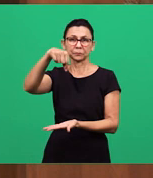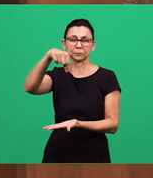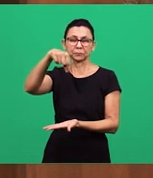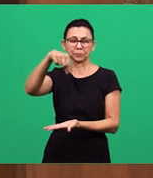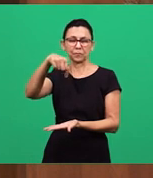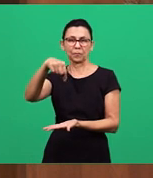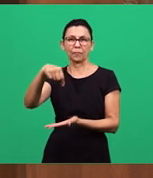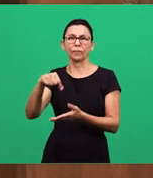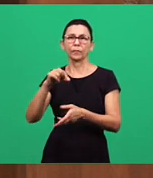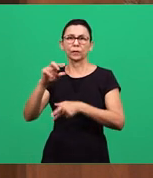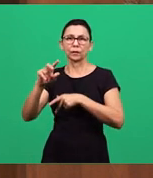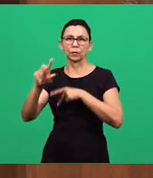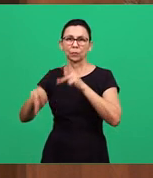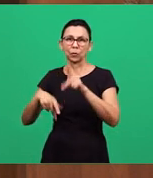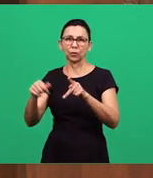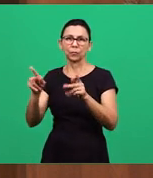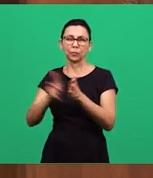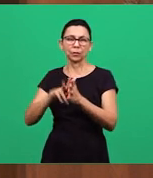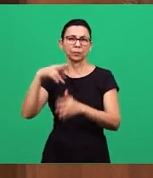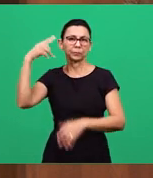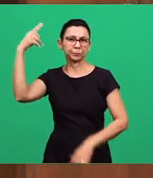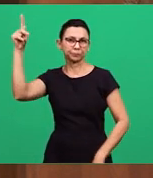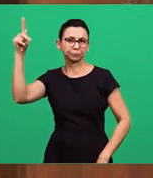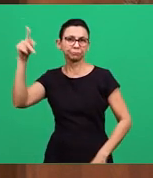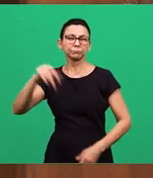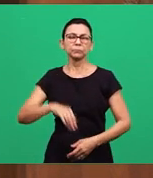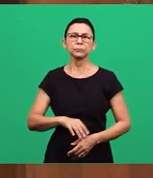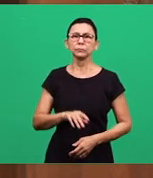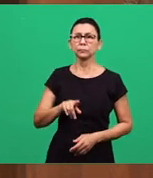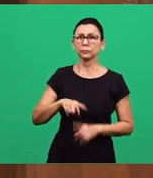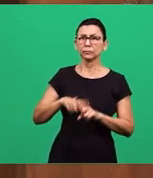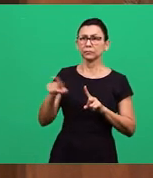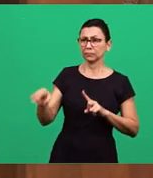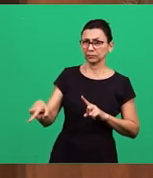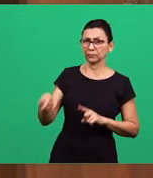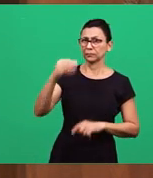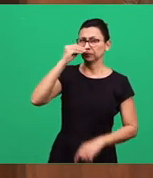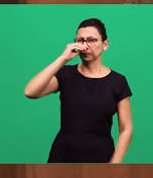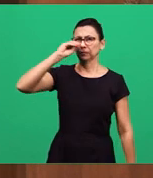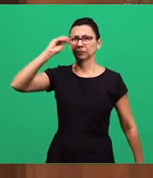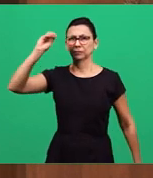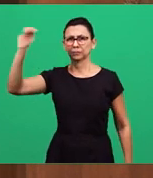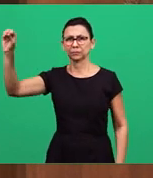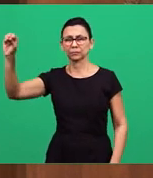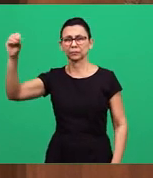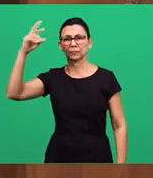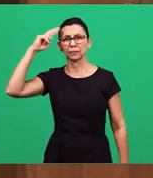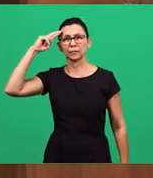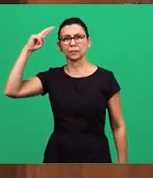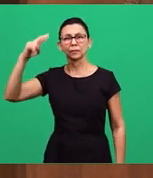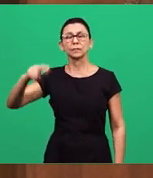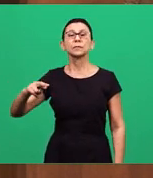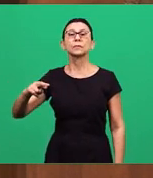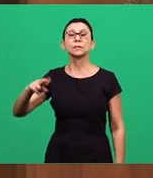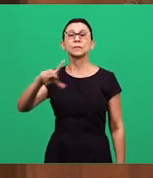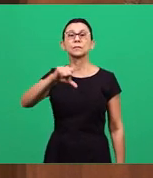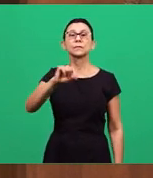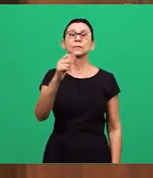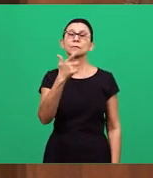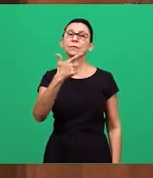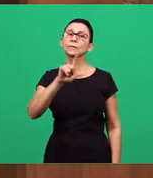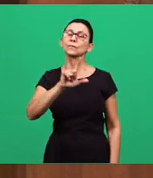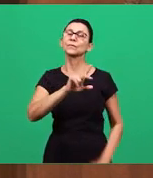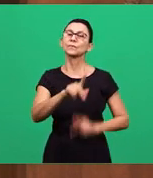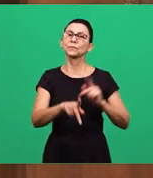Con el evento de la venida del Señor Jesús, Israel rechazó, el Señor levantó un nuevo pueblo, el